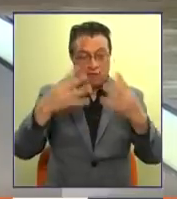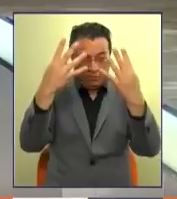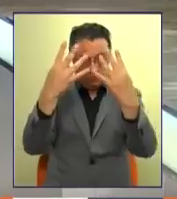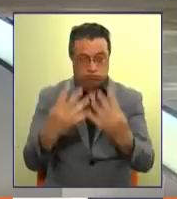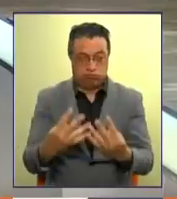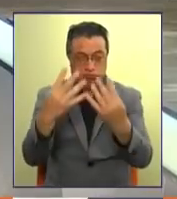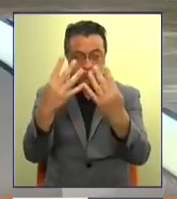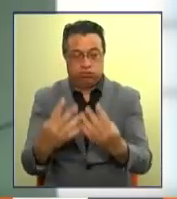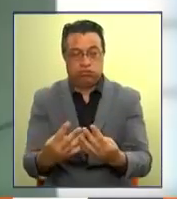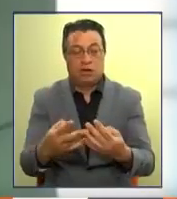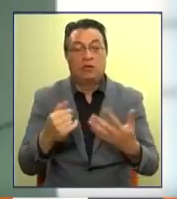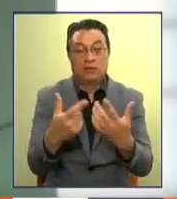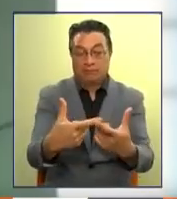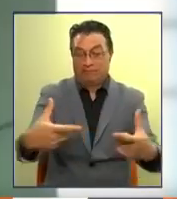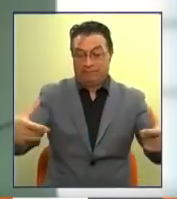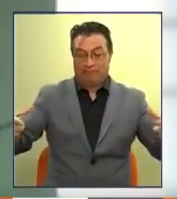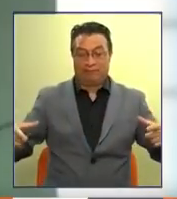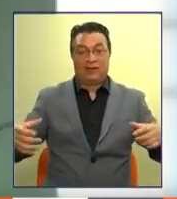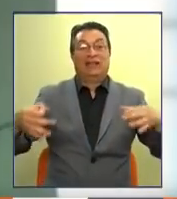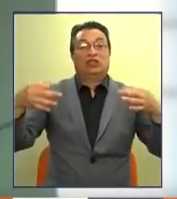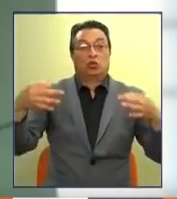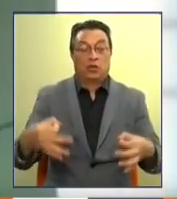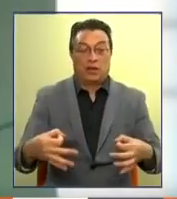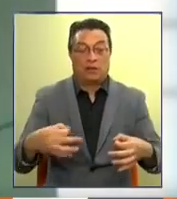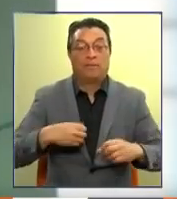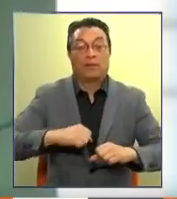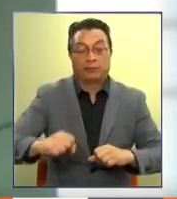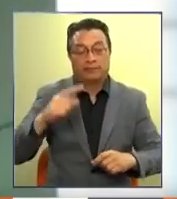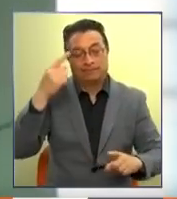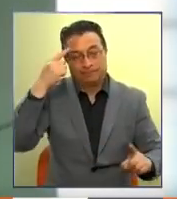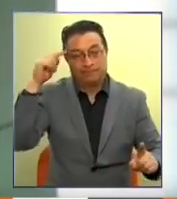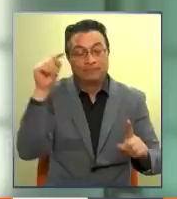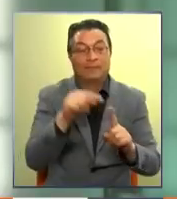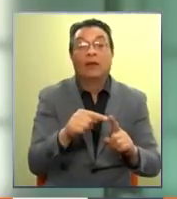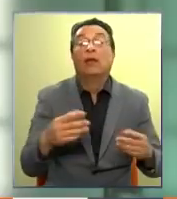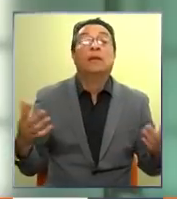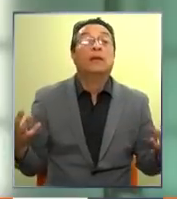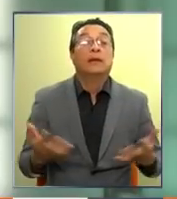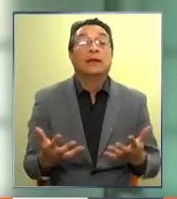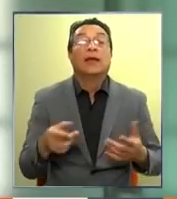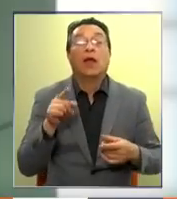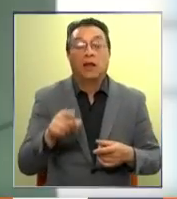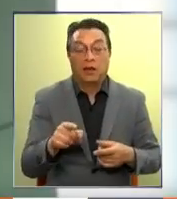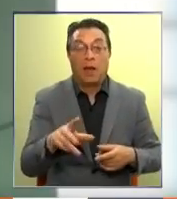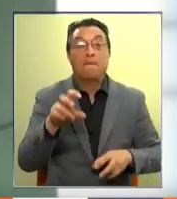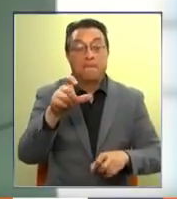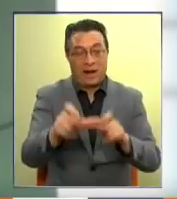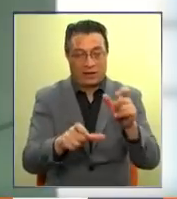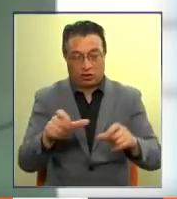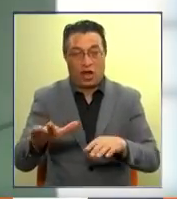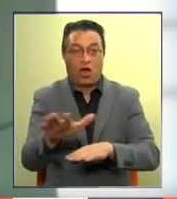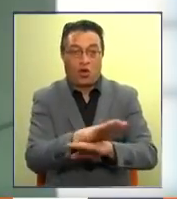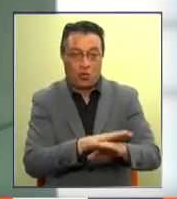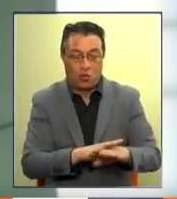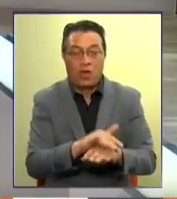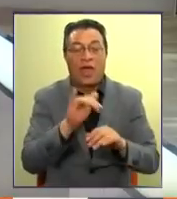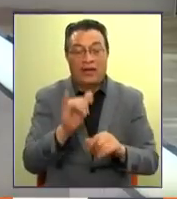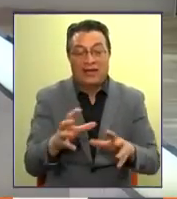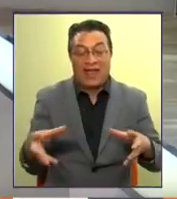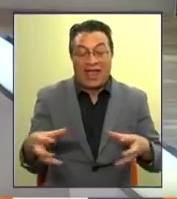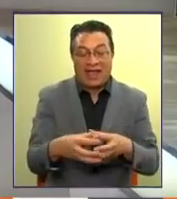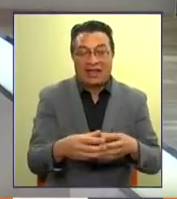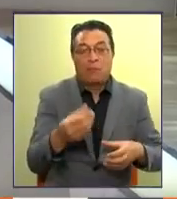seguridad, perímetros de seguridad también, y todo esto tiene un foco central tanto en los pasajeros como en los mismos equipos al interior